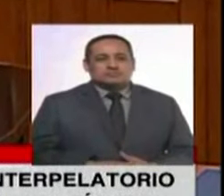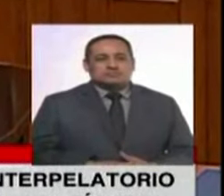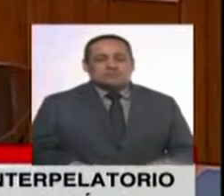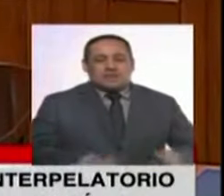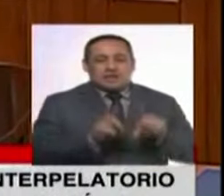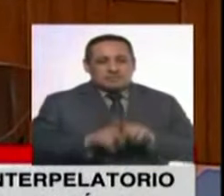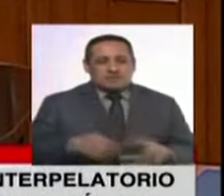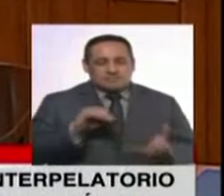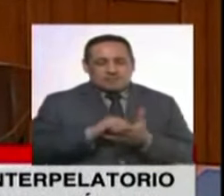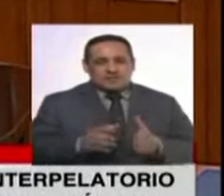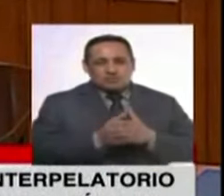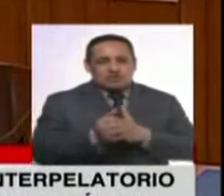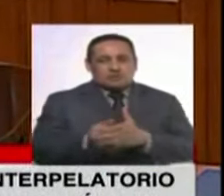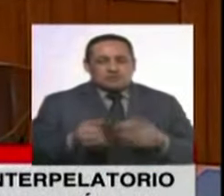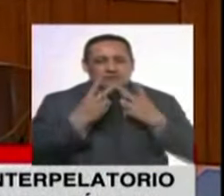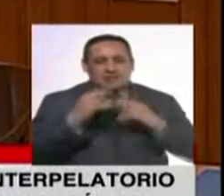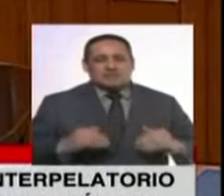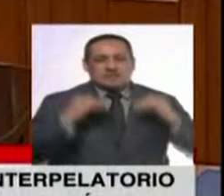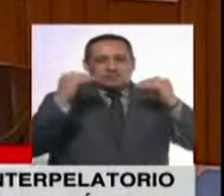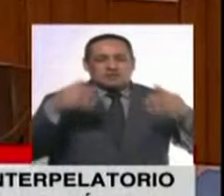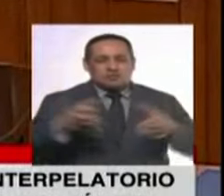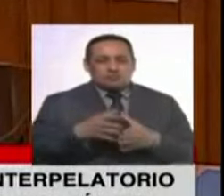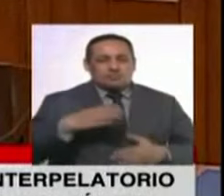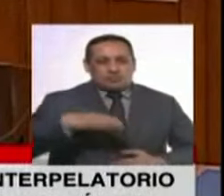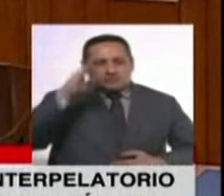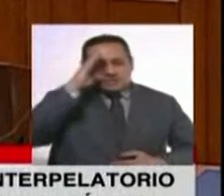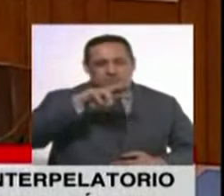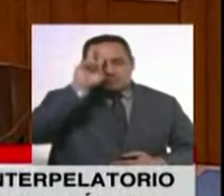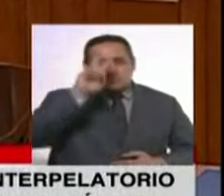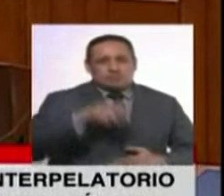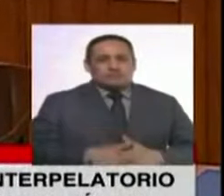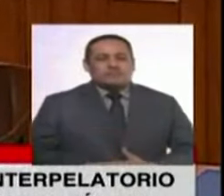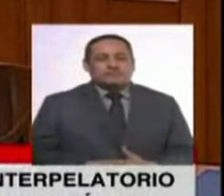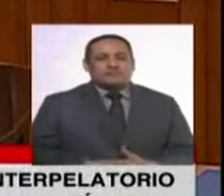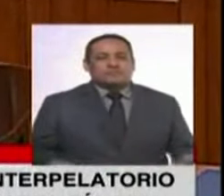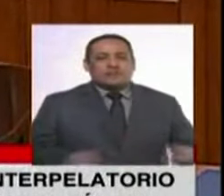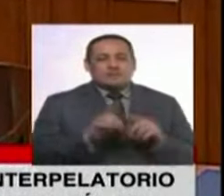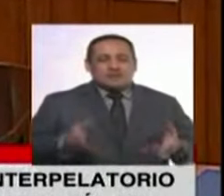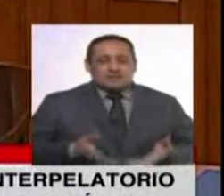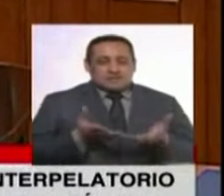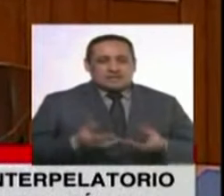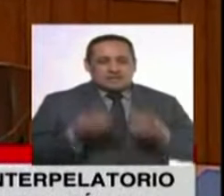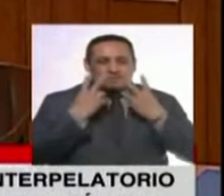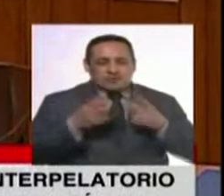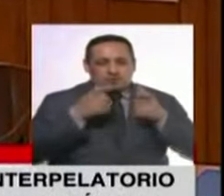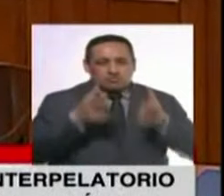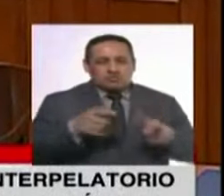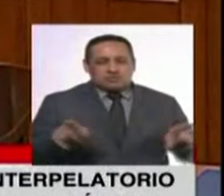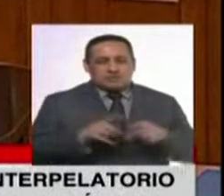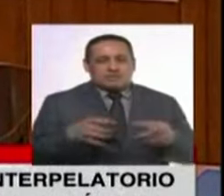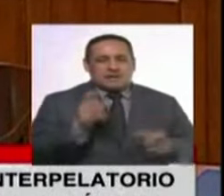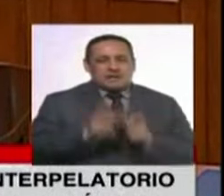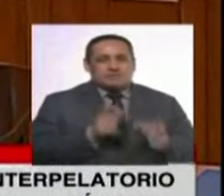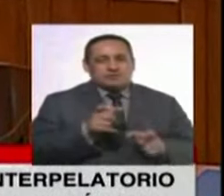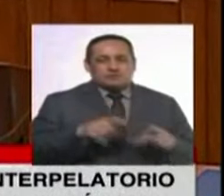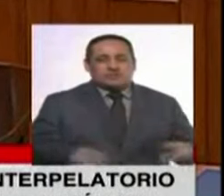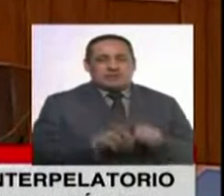a esto se orienta la renovación en el alto mando de nuestra Policía Nacional de Perú a brindar más seguridad a la población